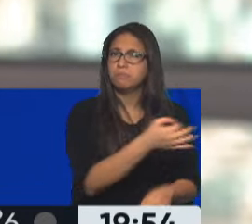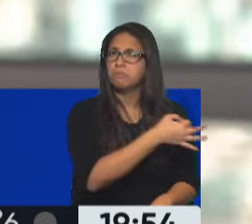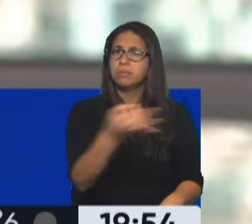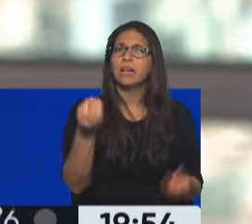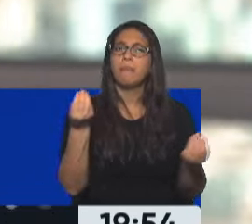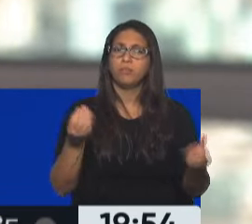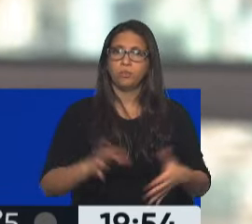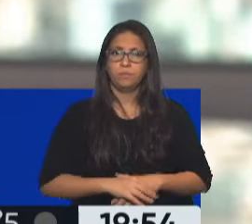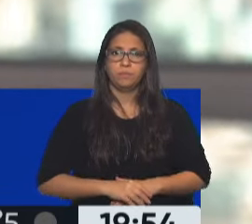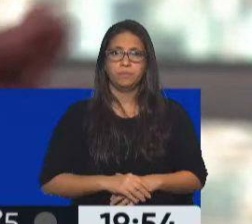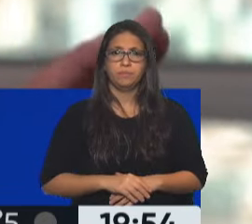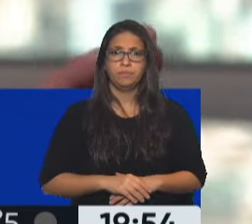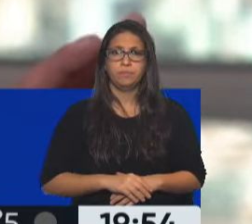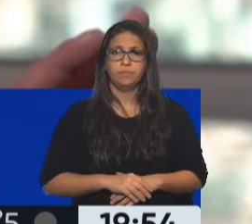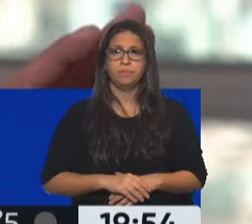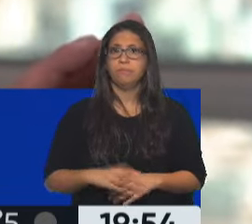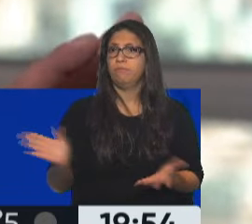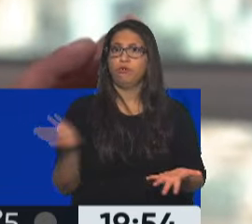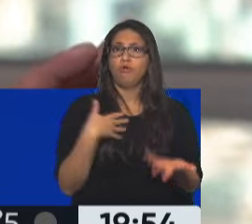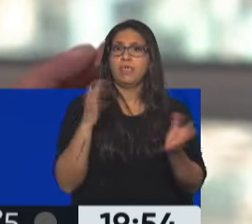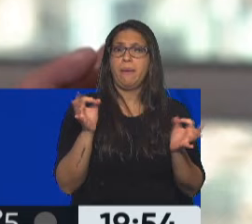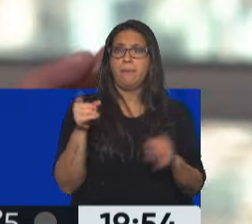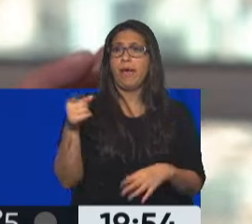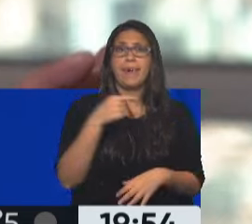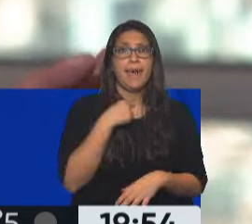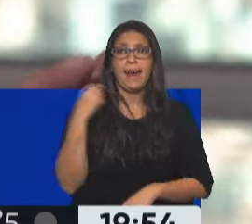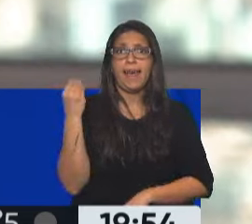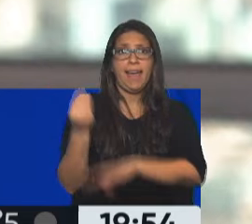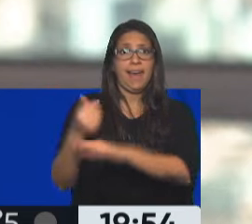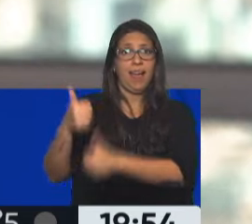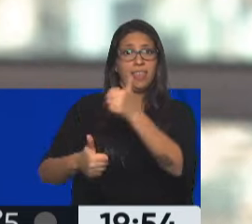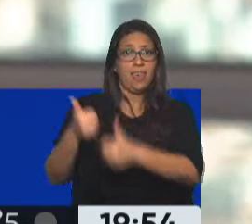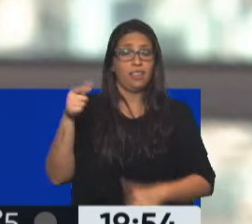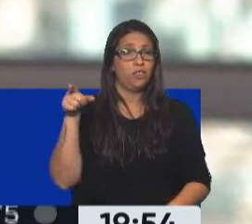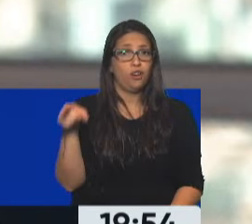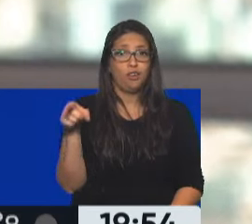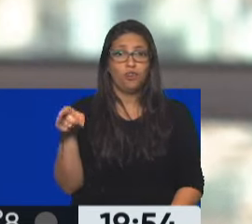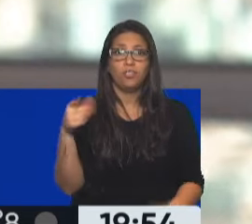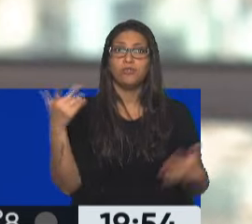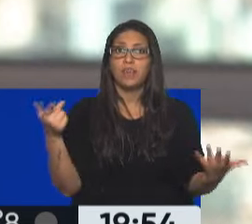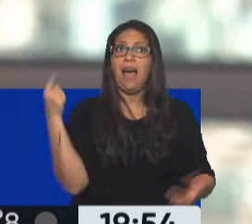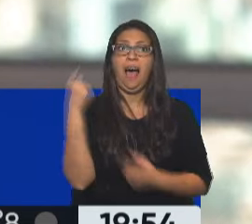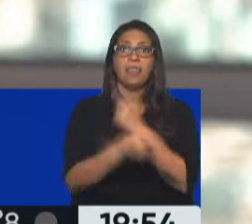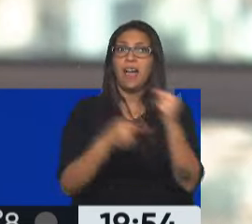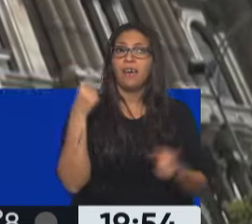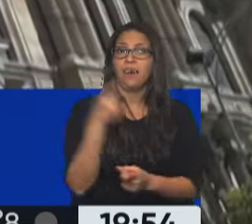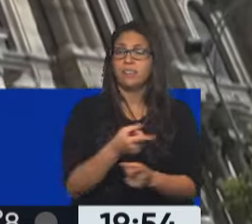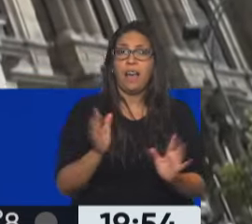mi candidatura, pero la de él, todos sabemos que él quiere ser candidato. Y los ataques frontales,